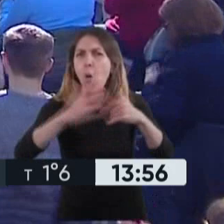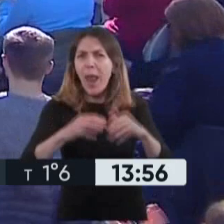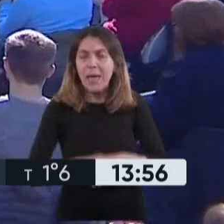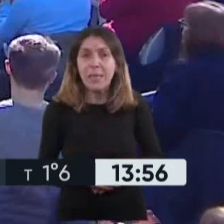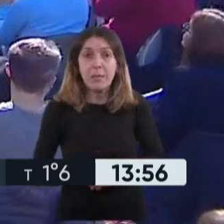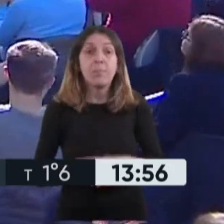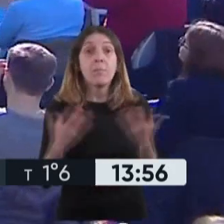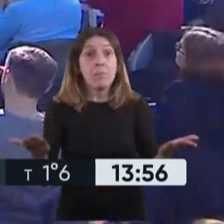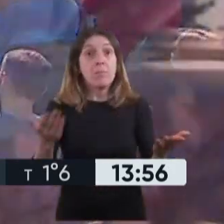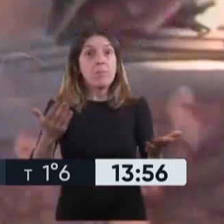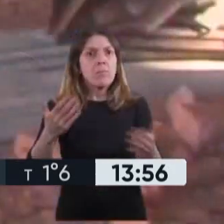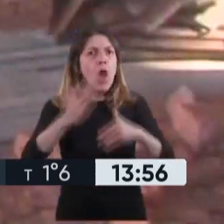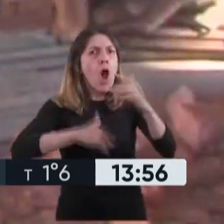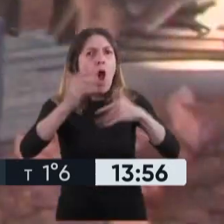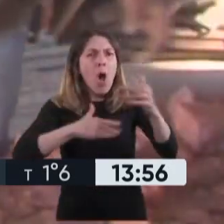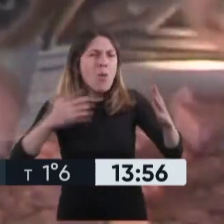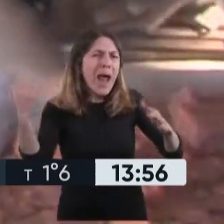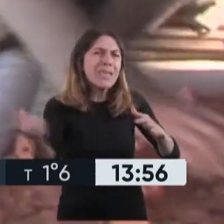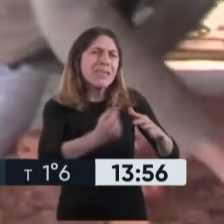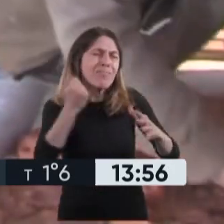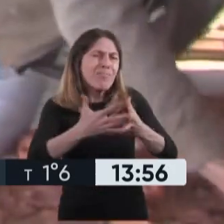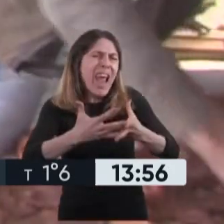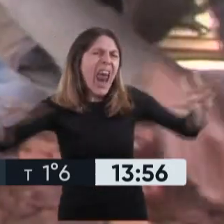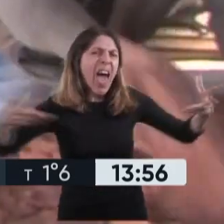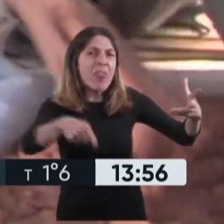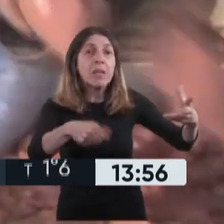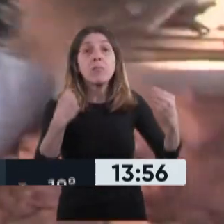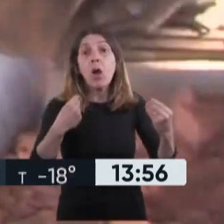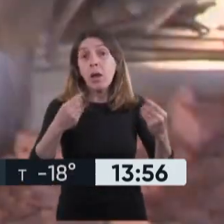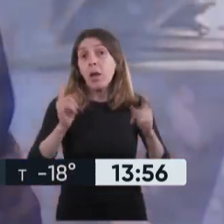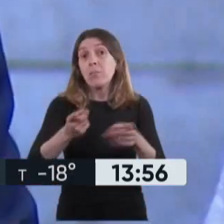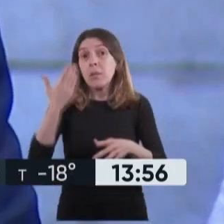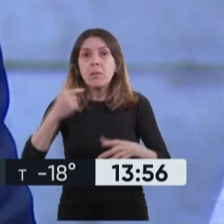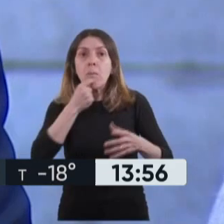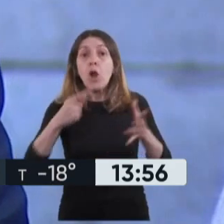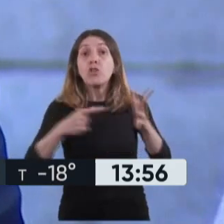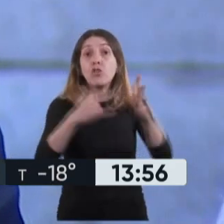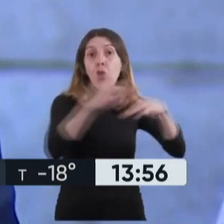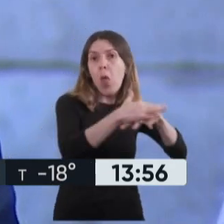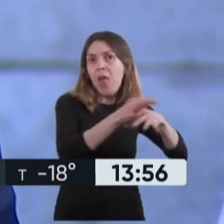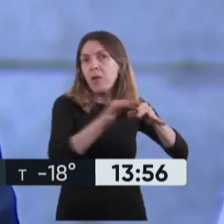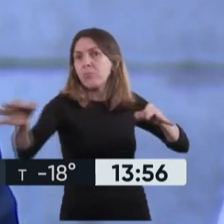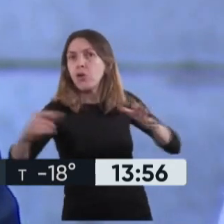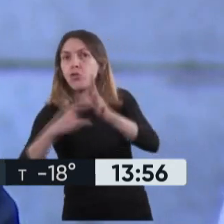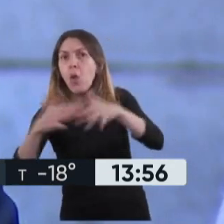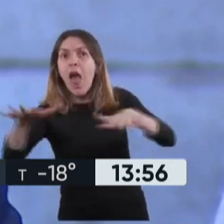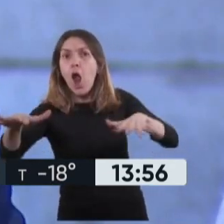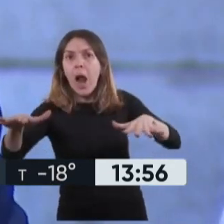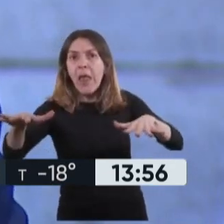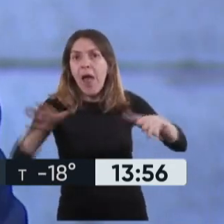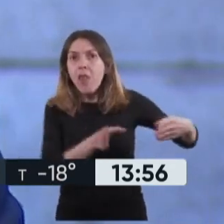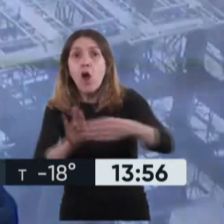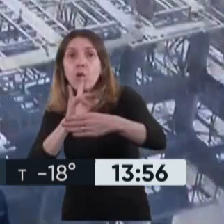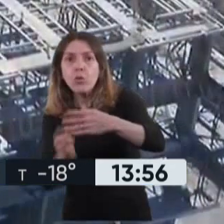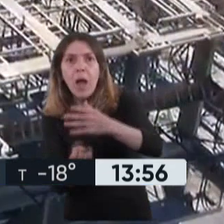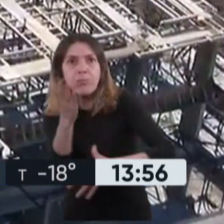y que sólo eran muy importantes pues son obras que unen ciudades unen localidades favorecen